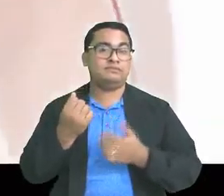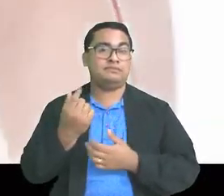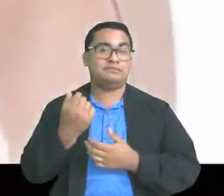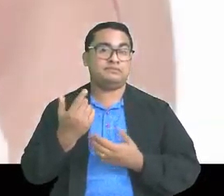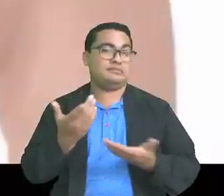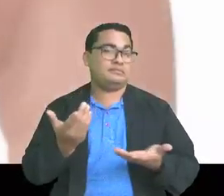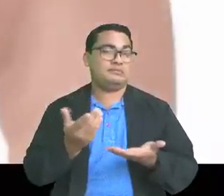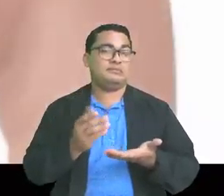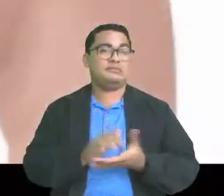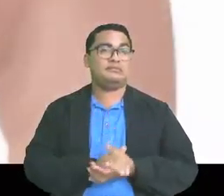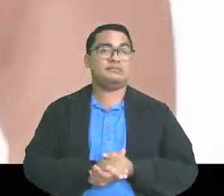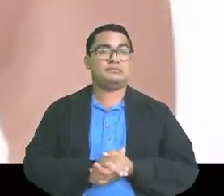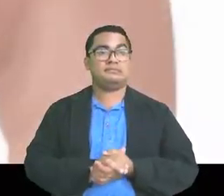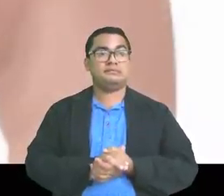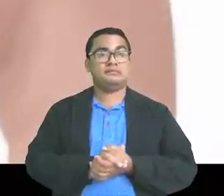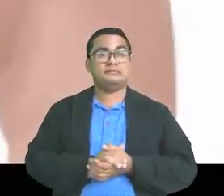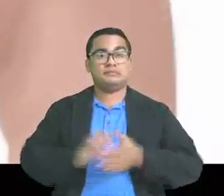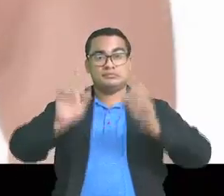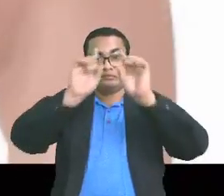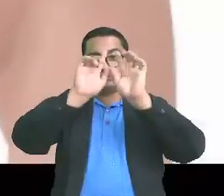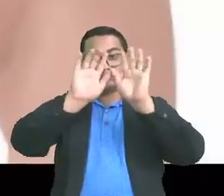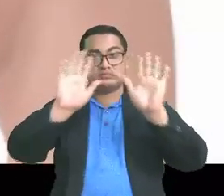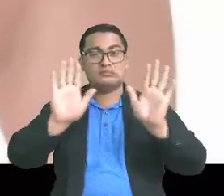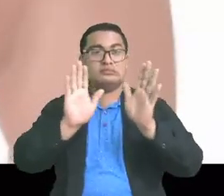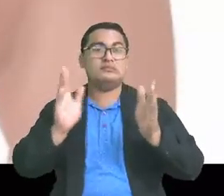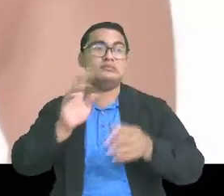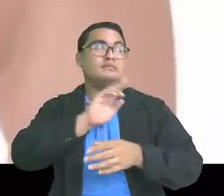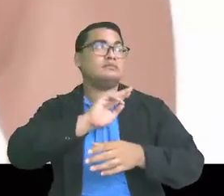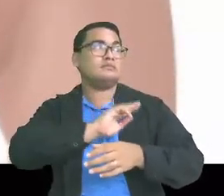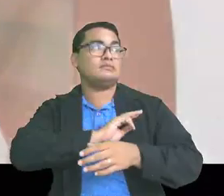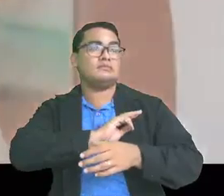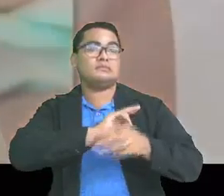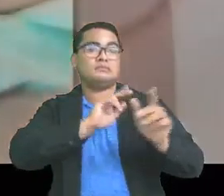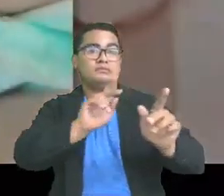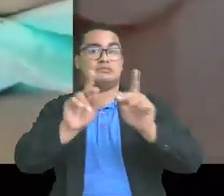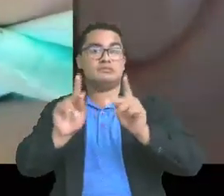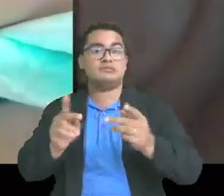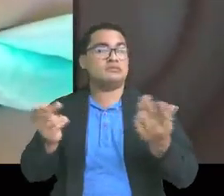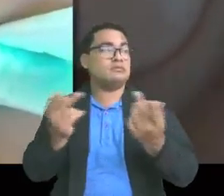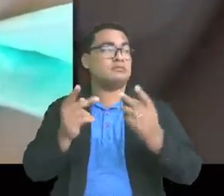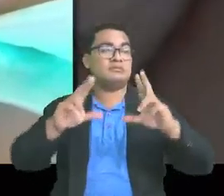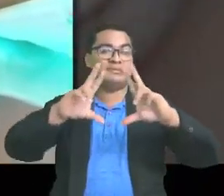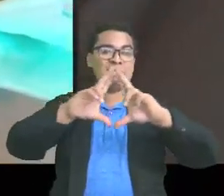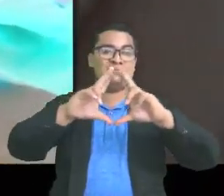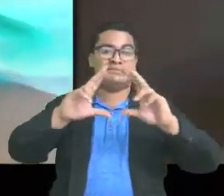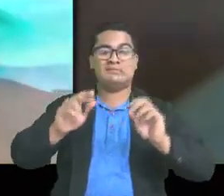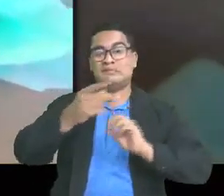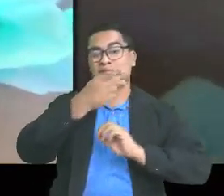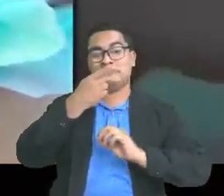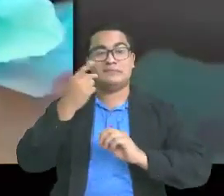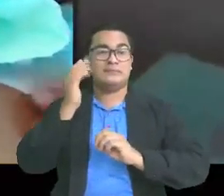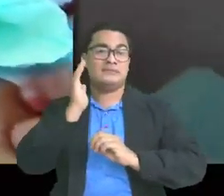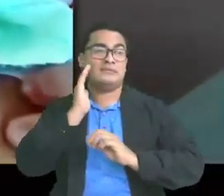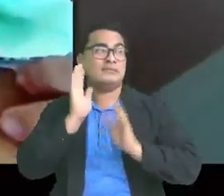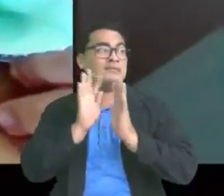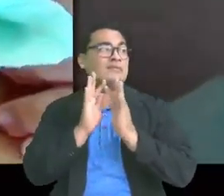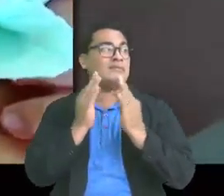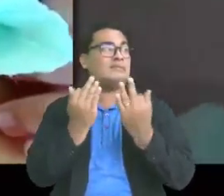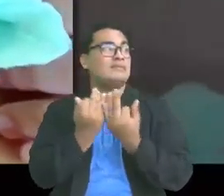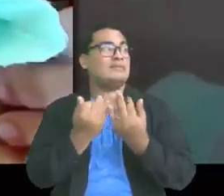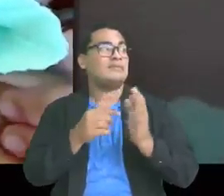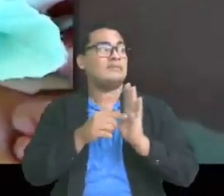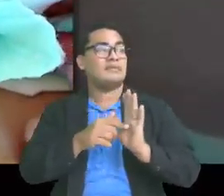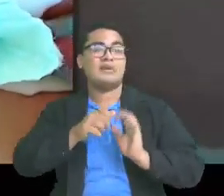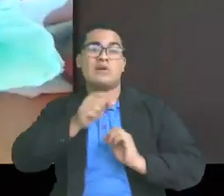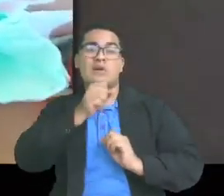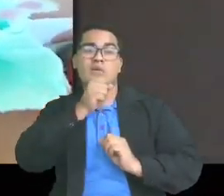persistente. Oh, yeah. Para aclarar, hay percepción de la población nicaragüense, los padres de familia, sobre todo aquellas abuelitas